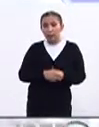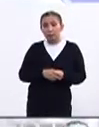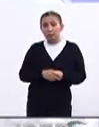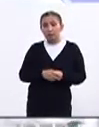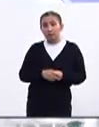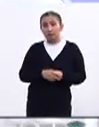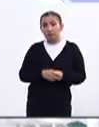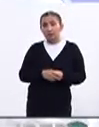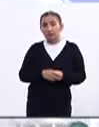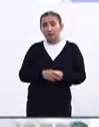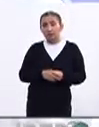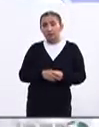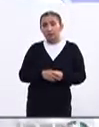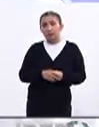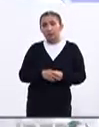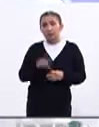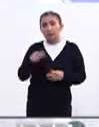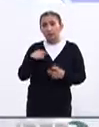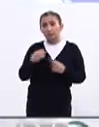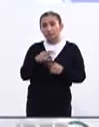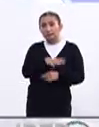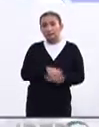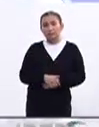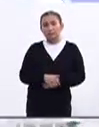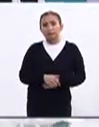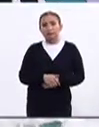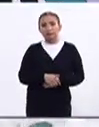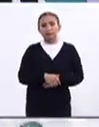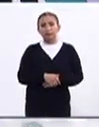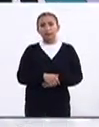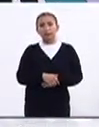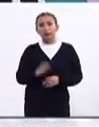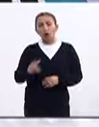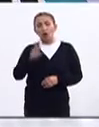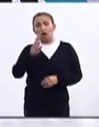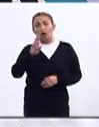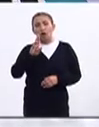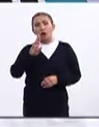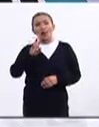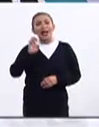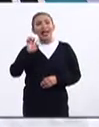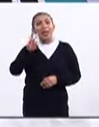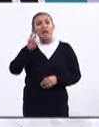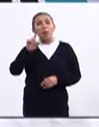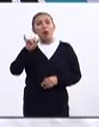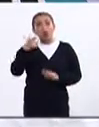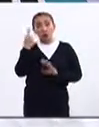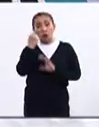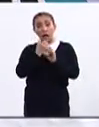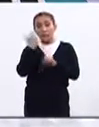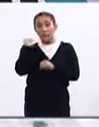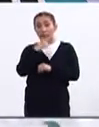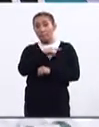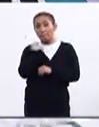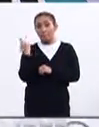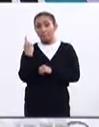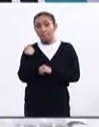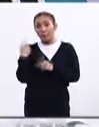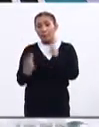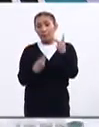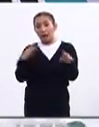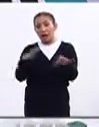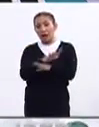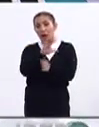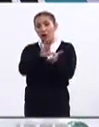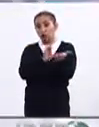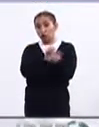eso nos impacta. No, en el caso de Evo Morales hay que recordarle a nuestro auditorio que ya el año pasado perdió el referéndum para modificar